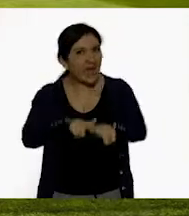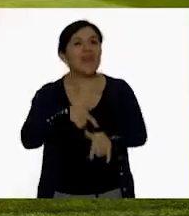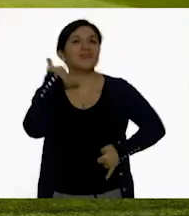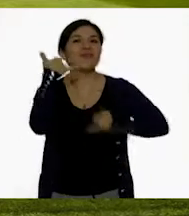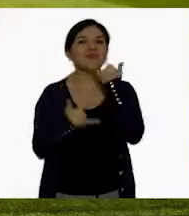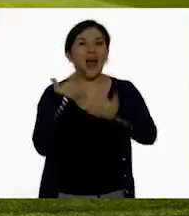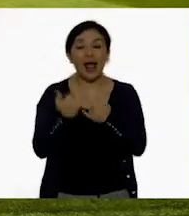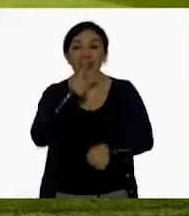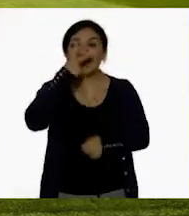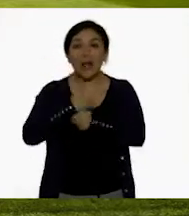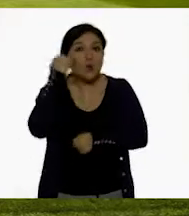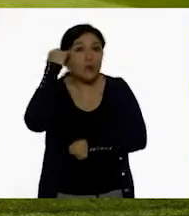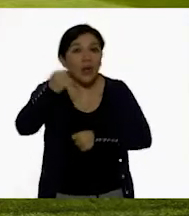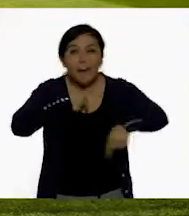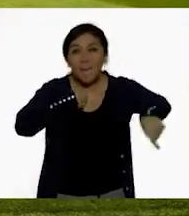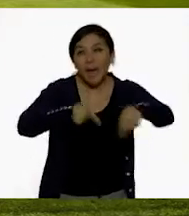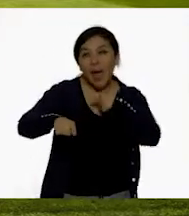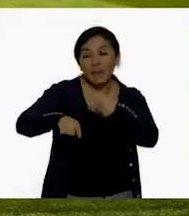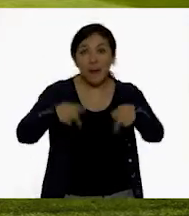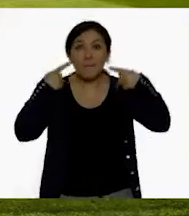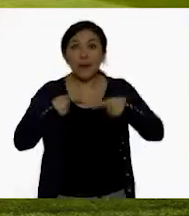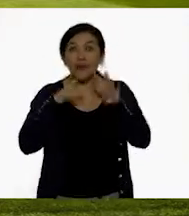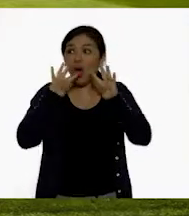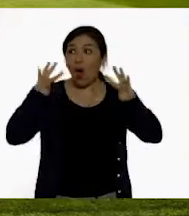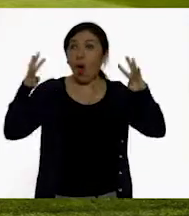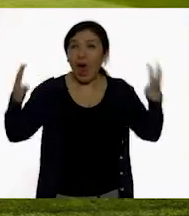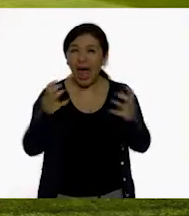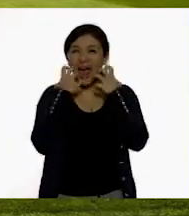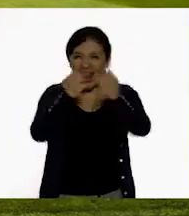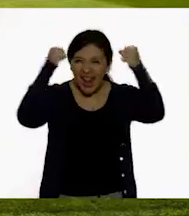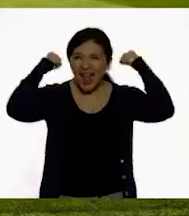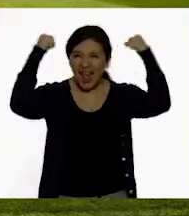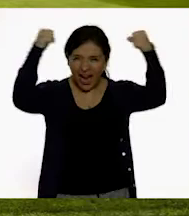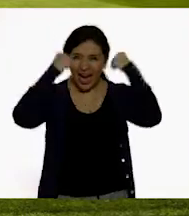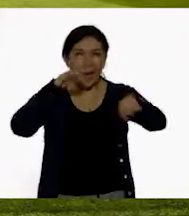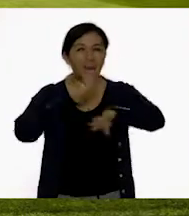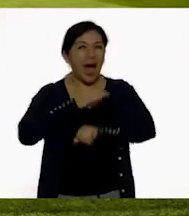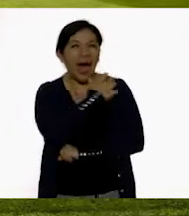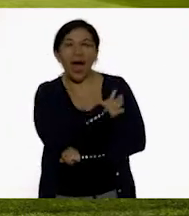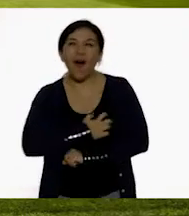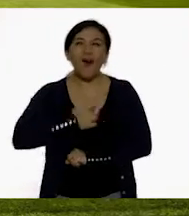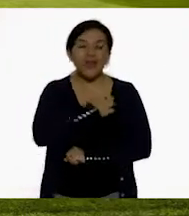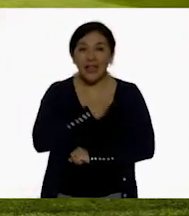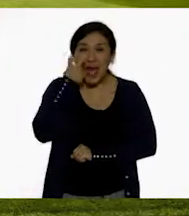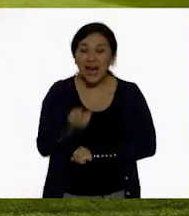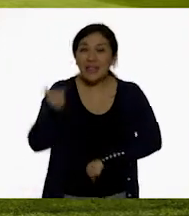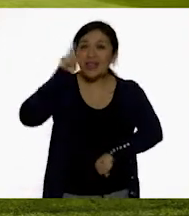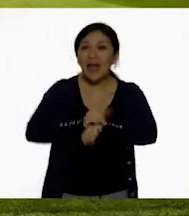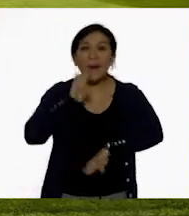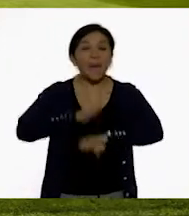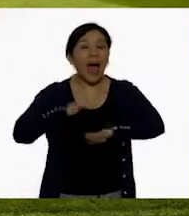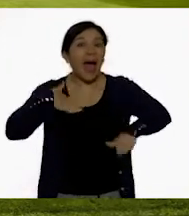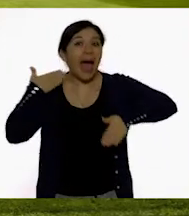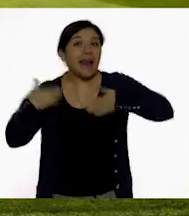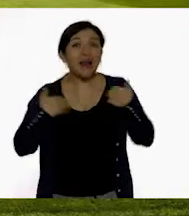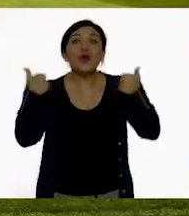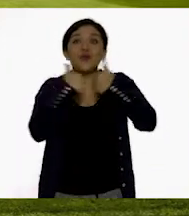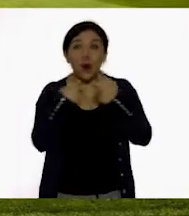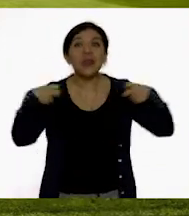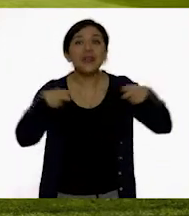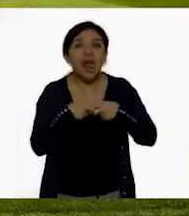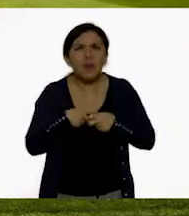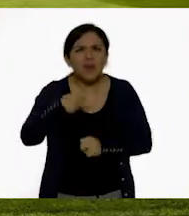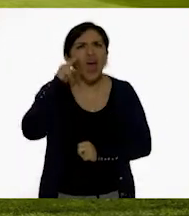arranca el segundo tiempo! La gente en las tribunas grita con mucho entusiasmo. Todo es alegría y nerviosismo. ¿Pero